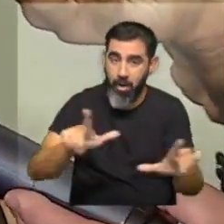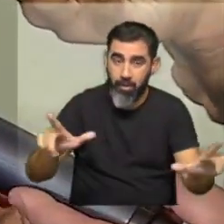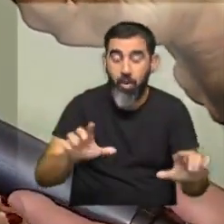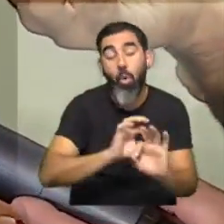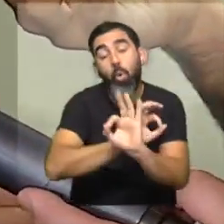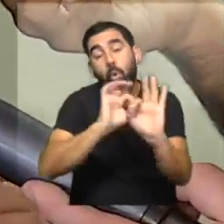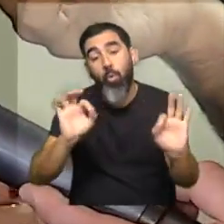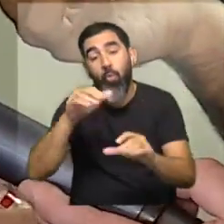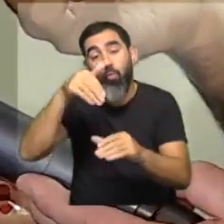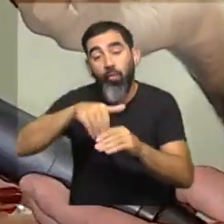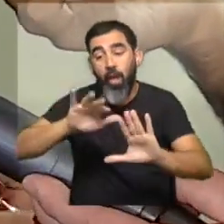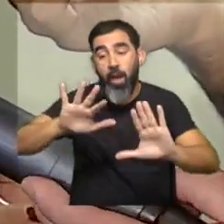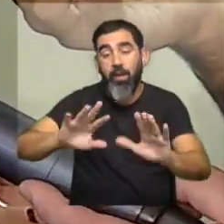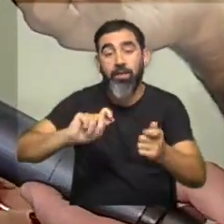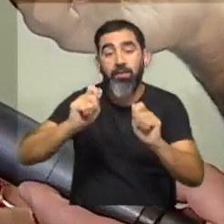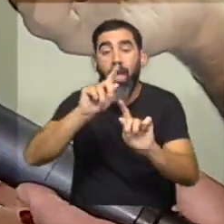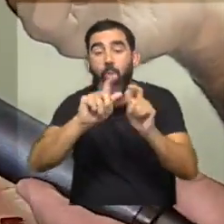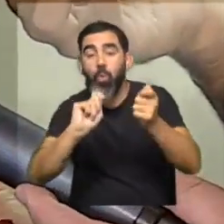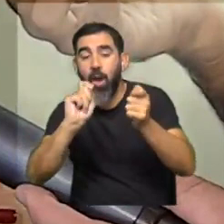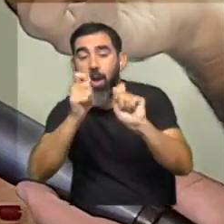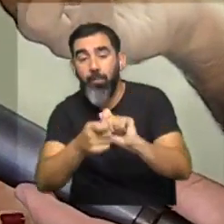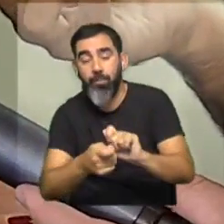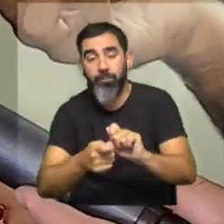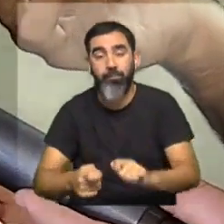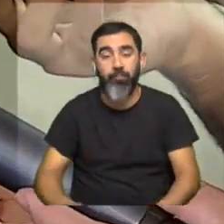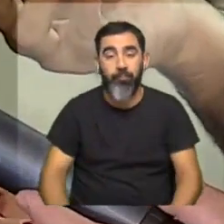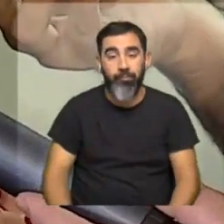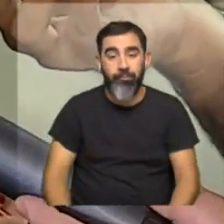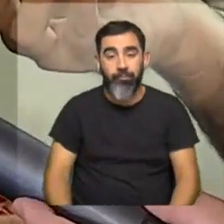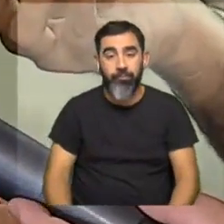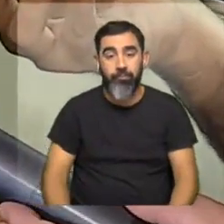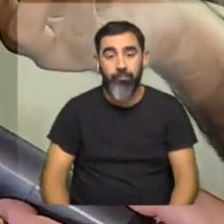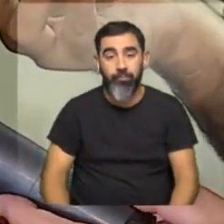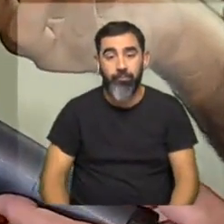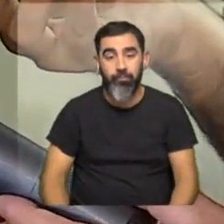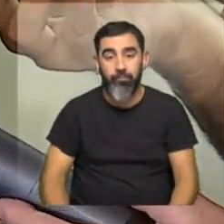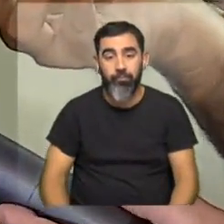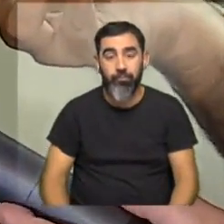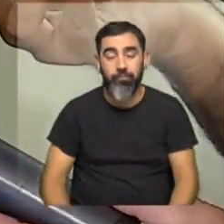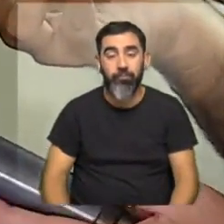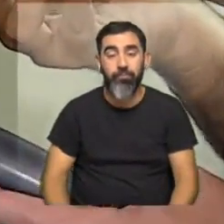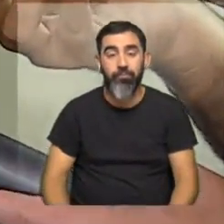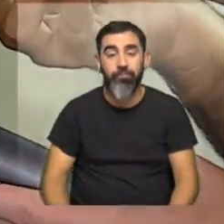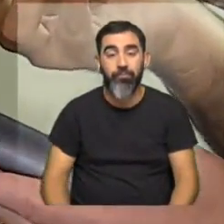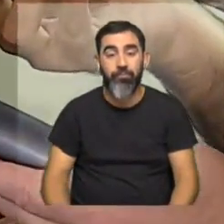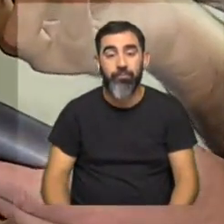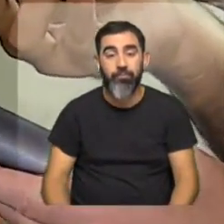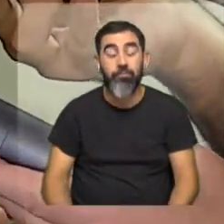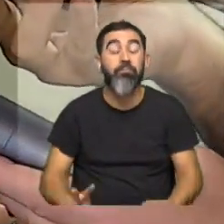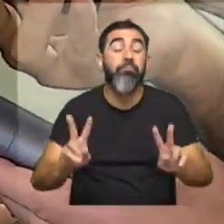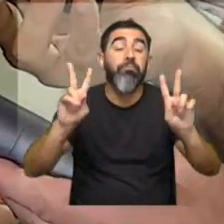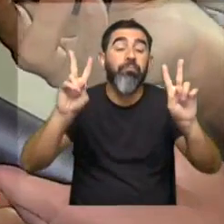o votamos esta reforma con algunos cambios que son los que, repito, en un gesto que